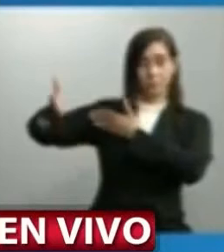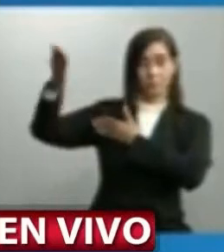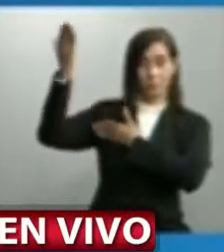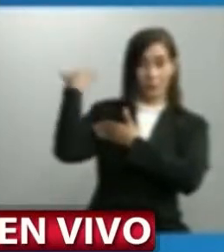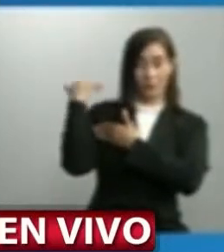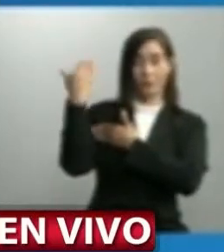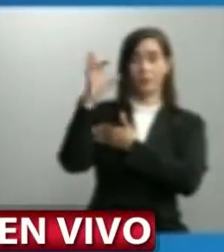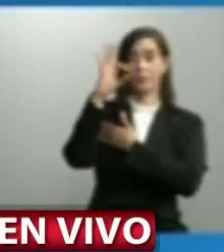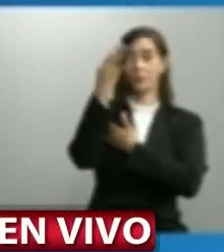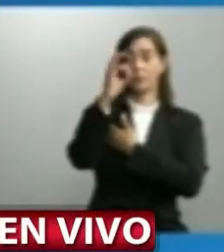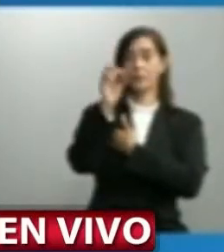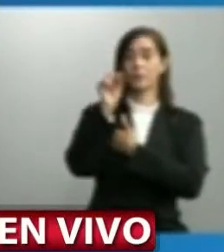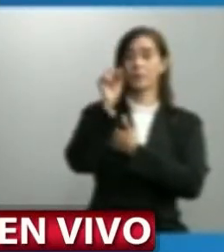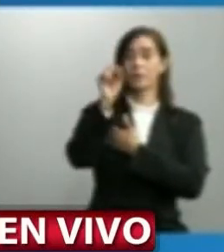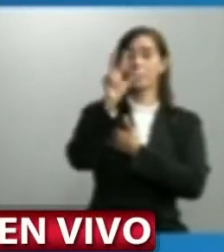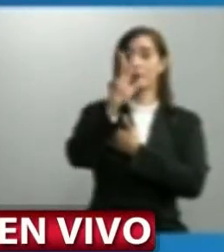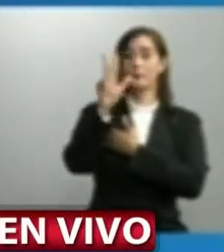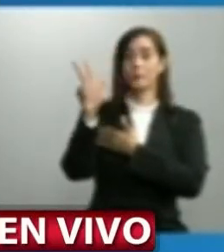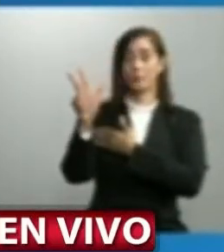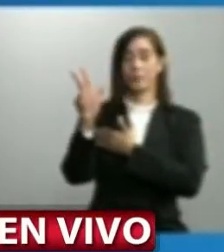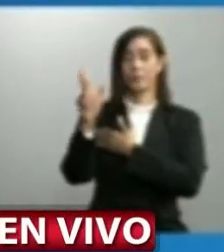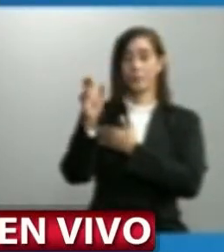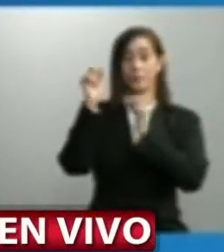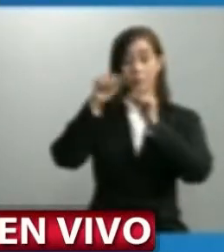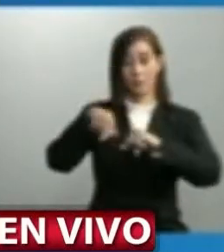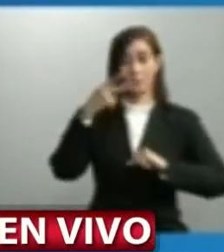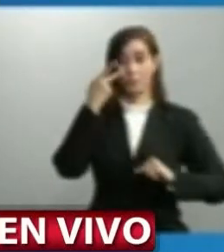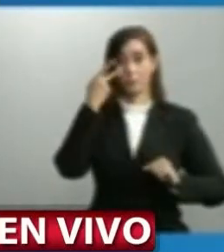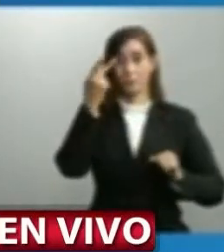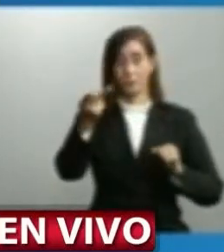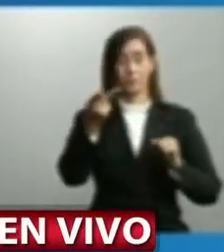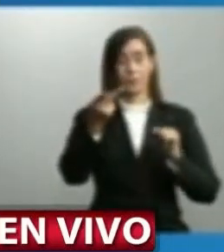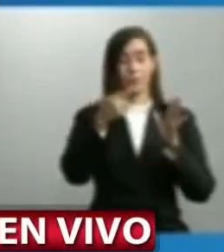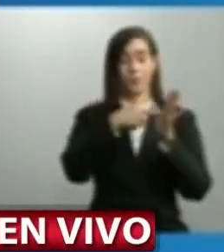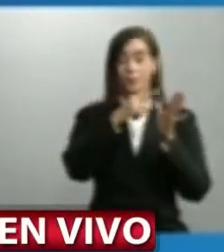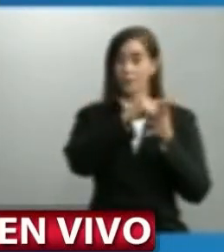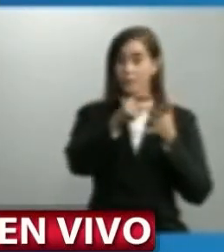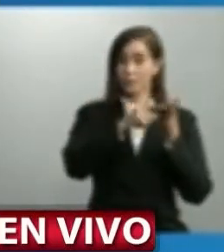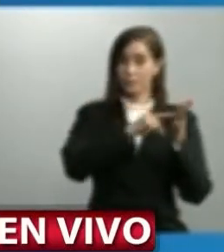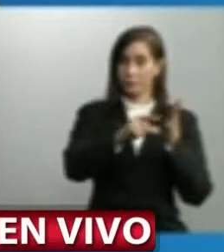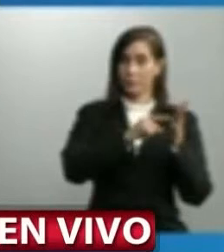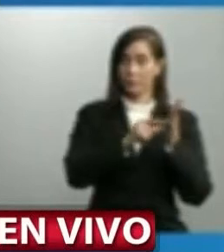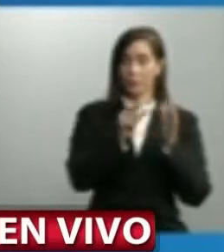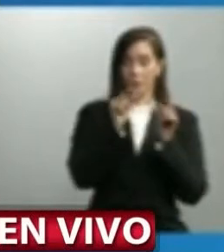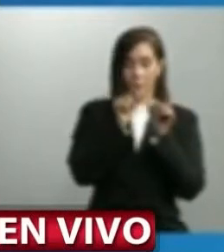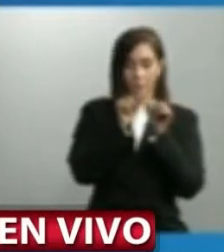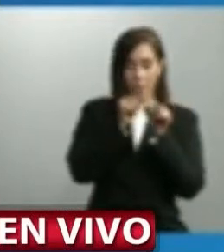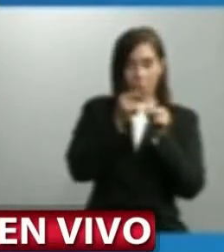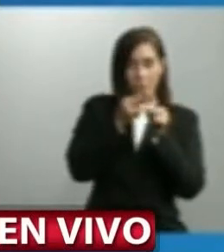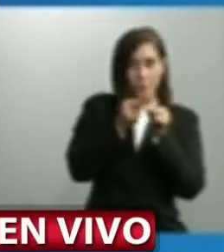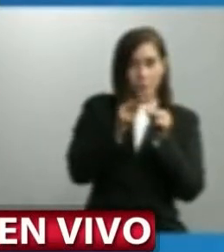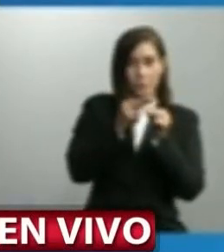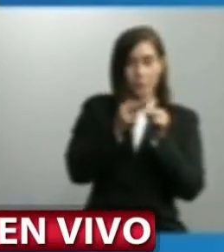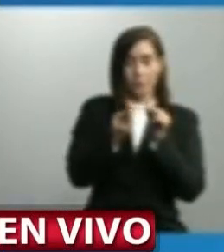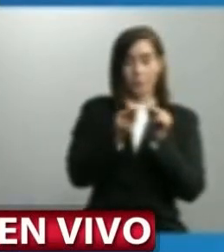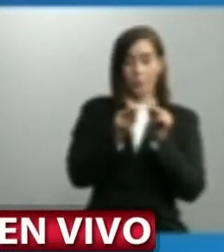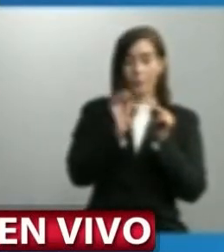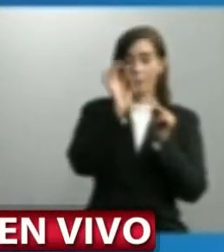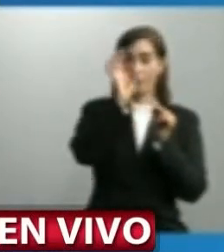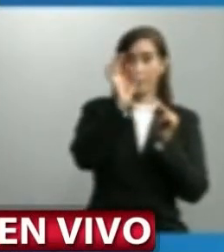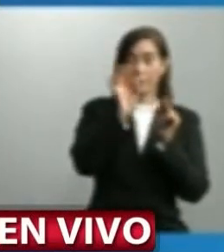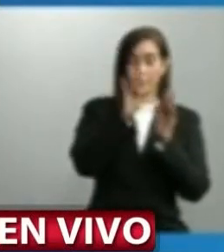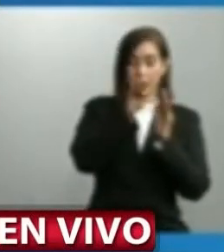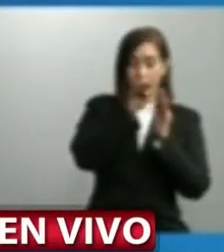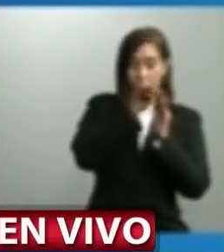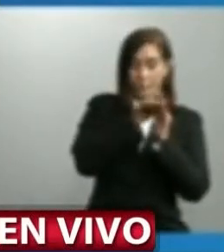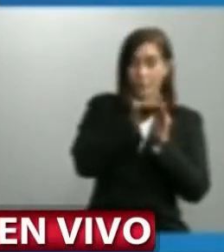19.33. De manera que fíjense ustedes cómo ha ido poco a poco marcando una tendencia en